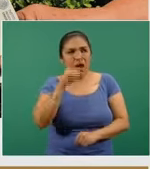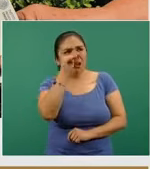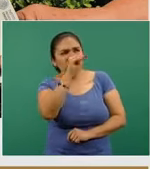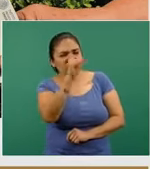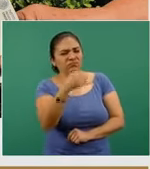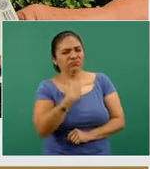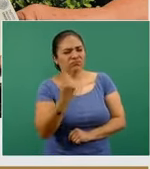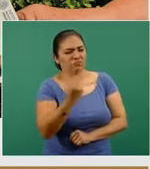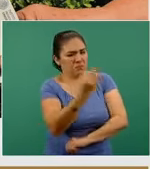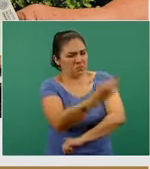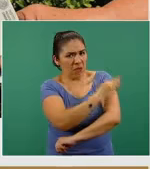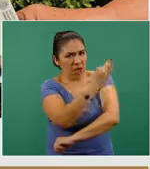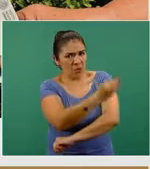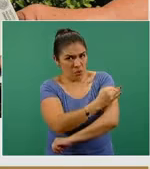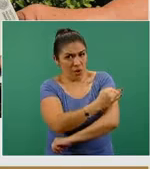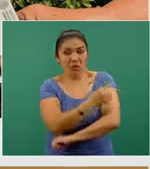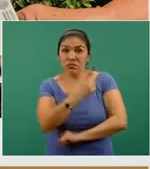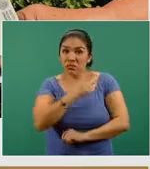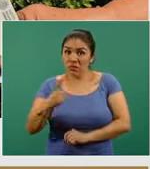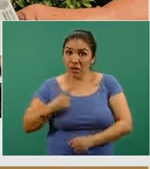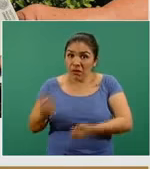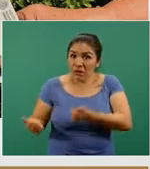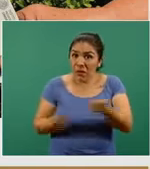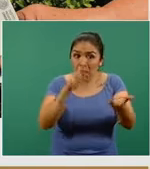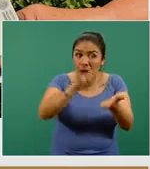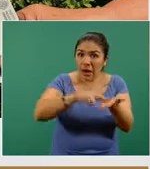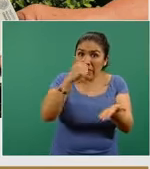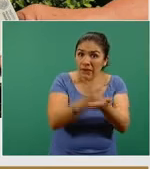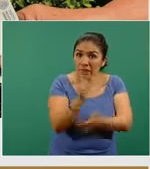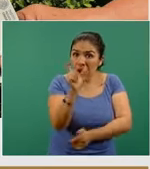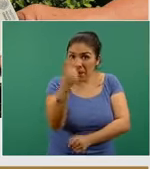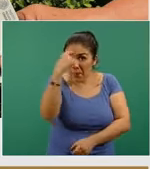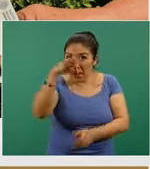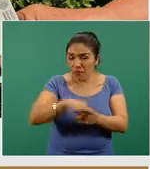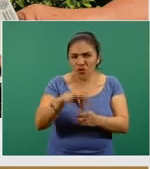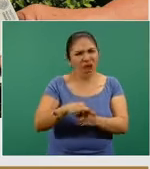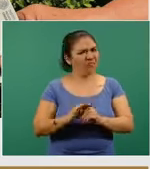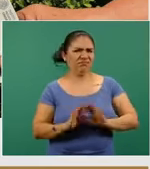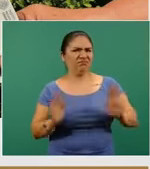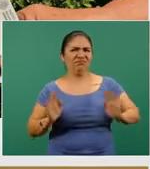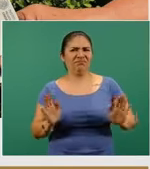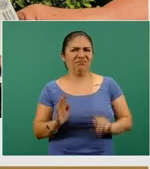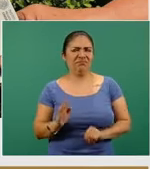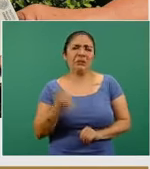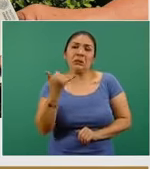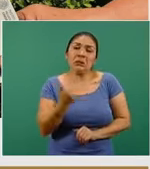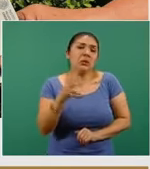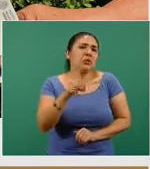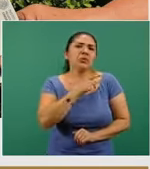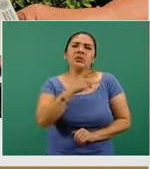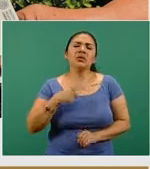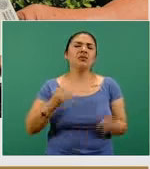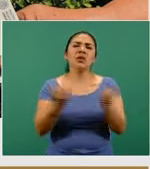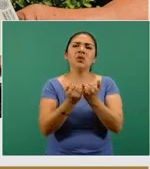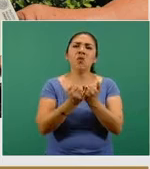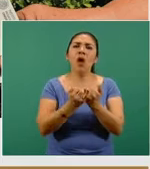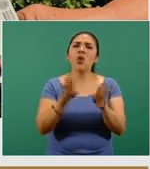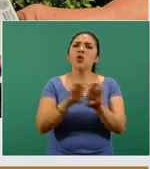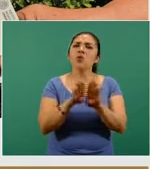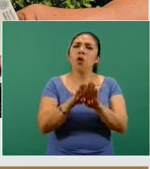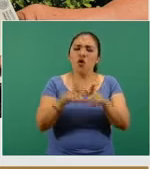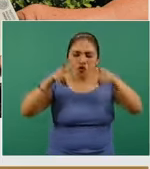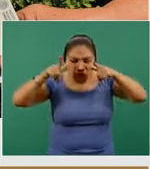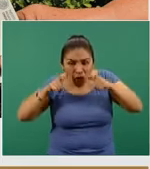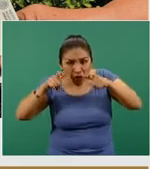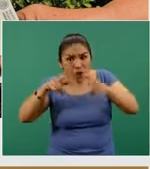vacuna está obligado a presentar su credencial de elector, y que por lo tanto menos deben de tomarle